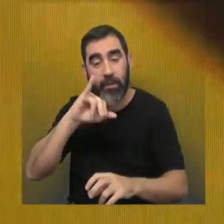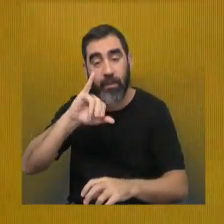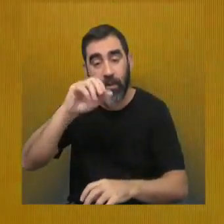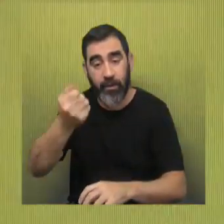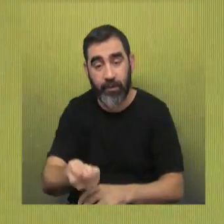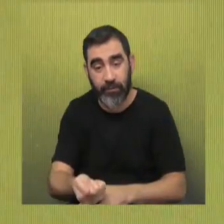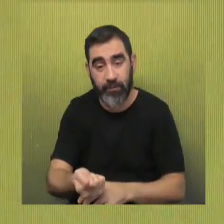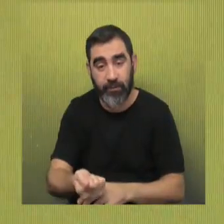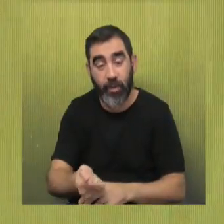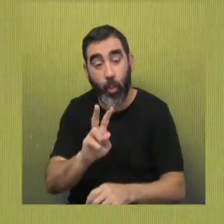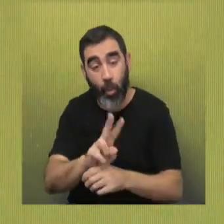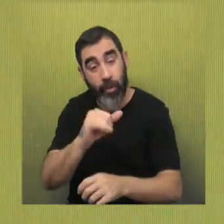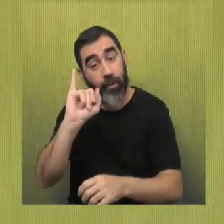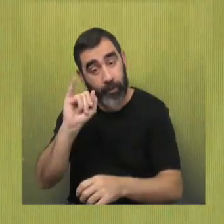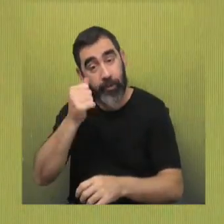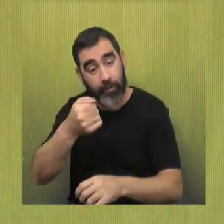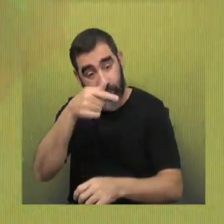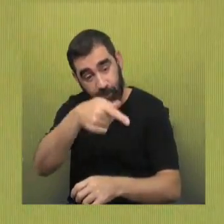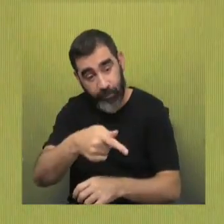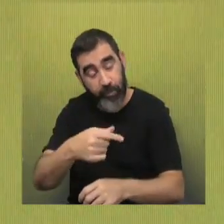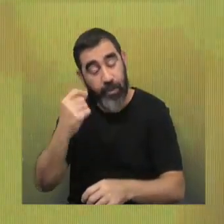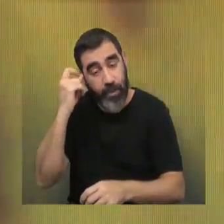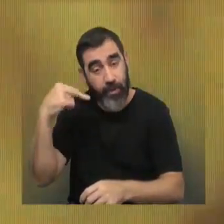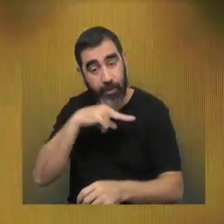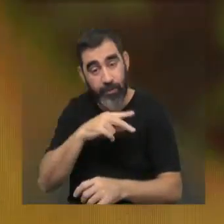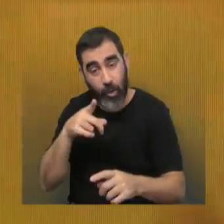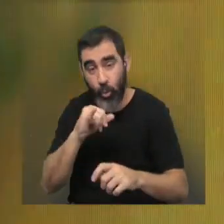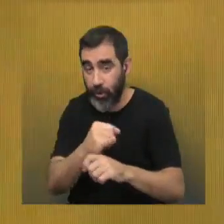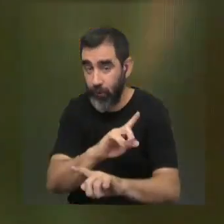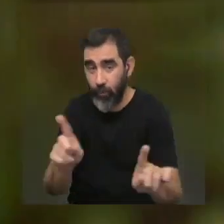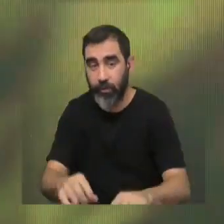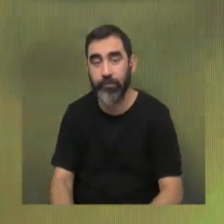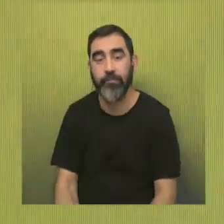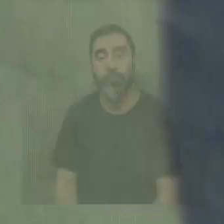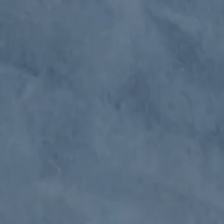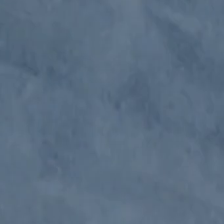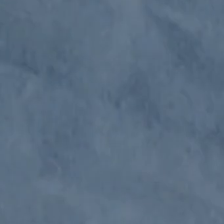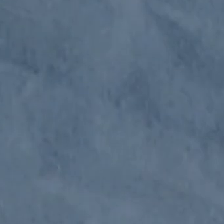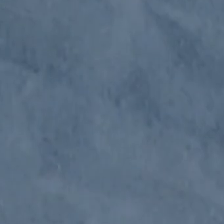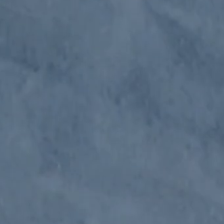artificial que cuida que la inteligencia artificial no se equivoque.